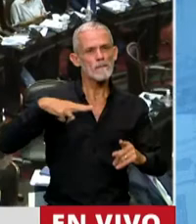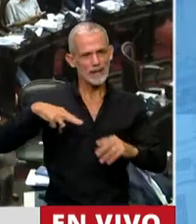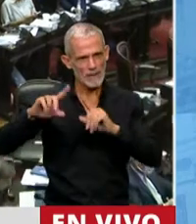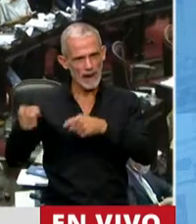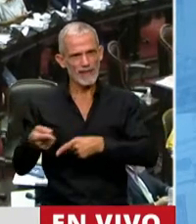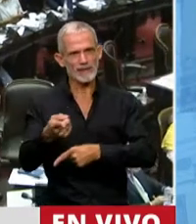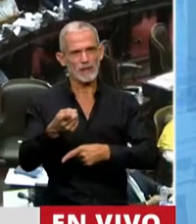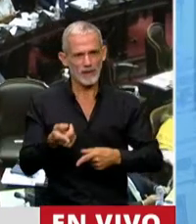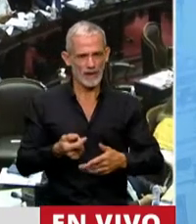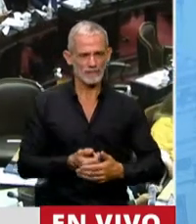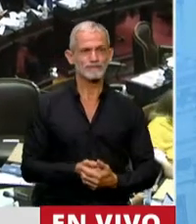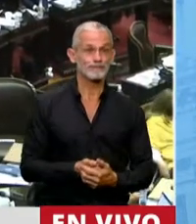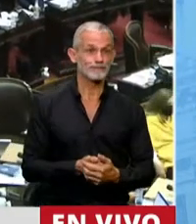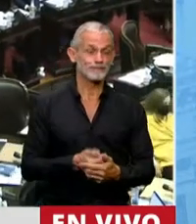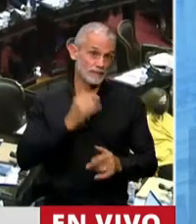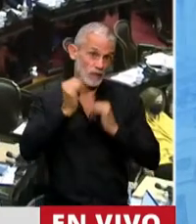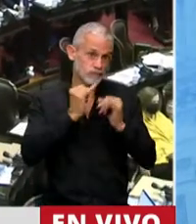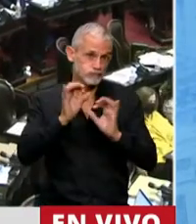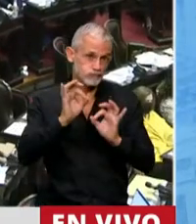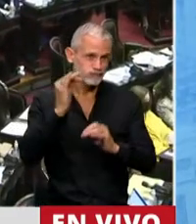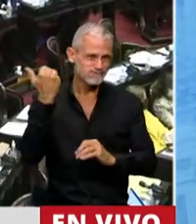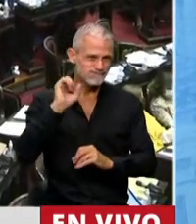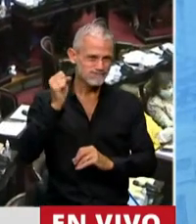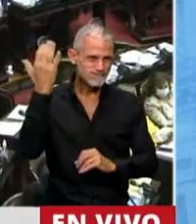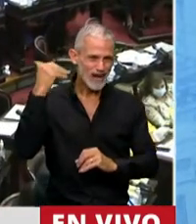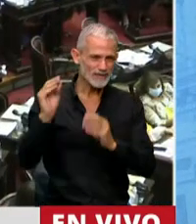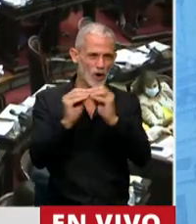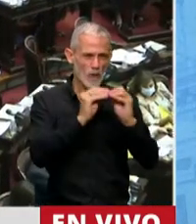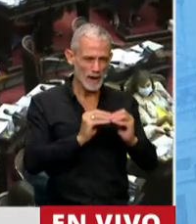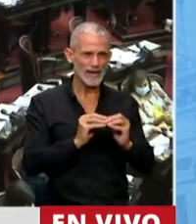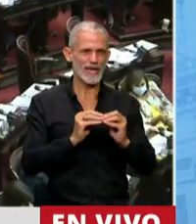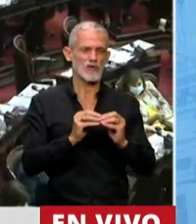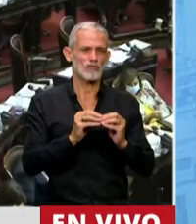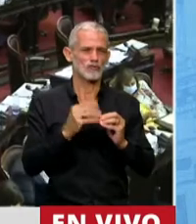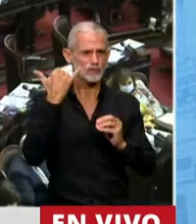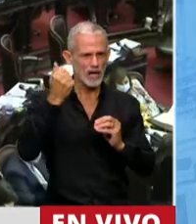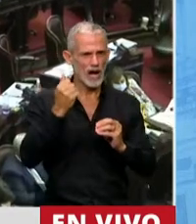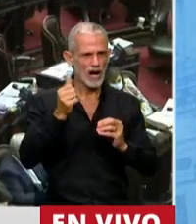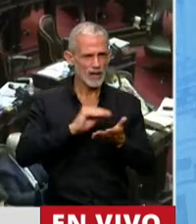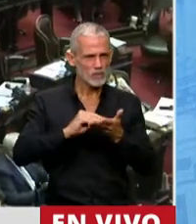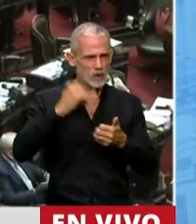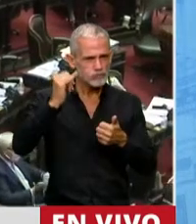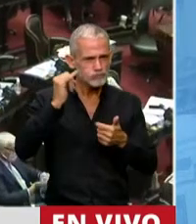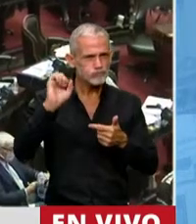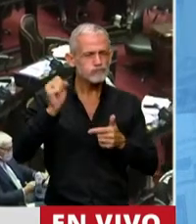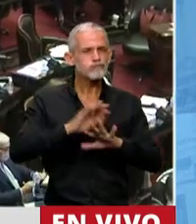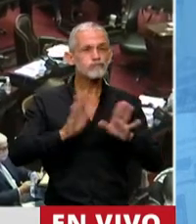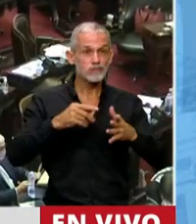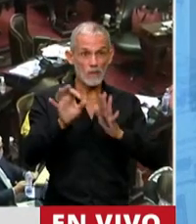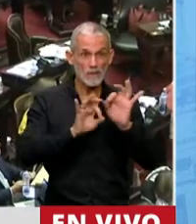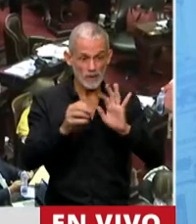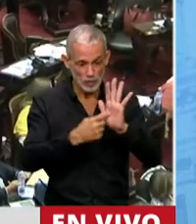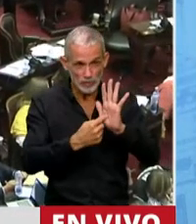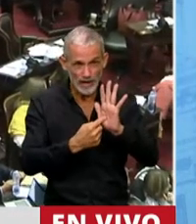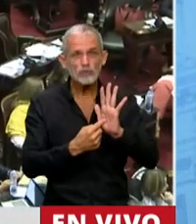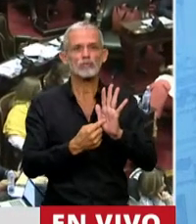privada. Como han explicado varios de mis pares y los miembros informantes, este proyecto